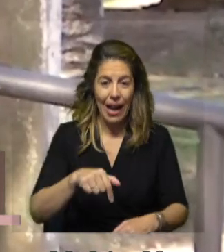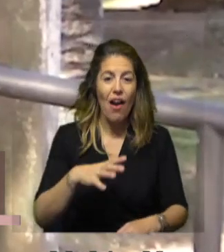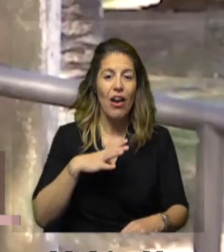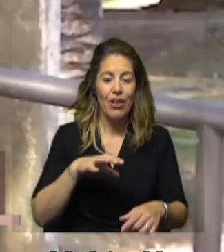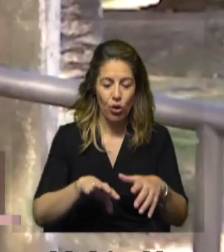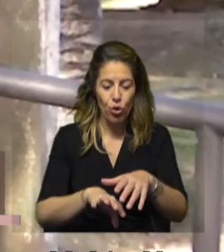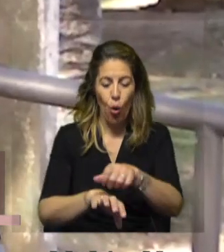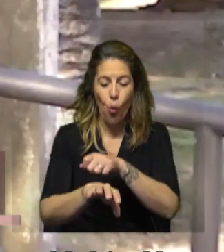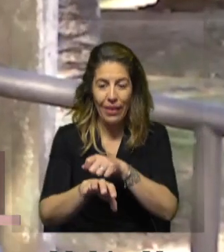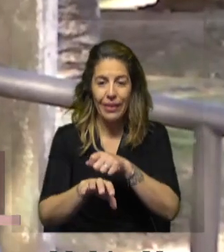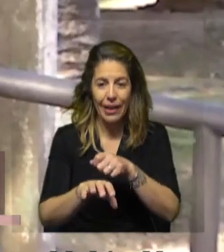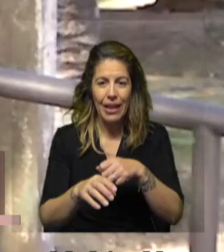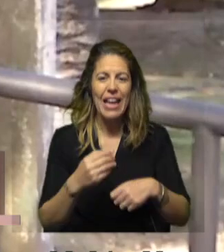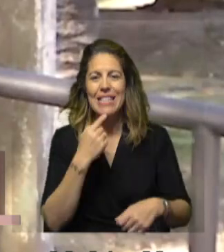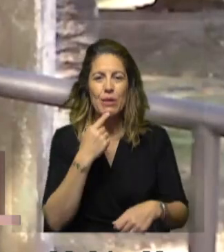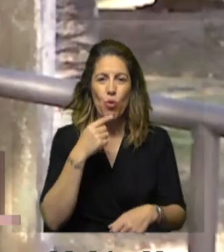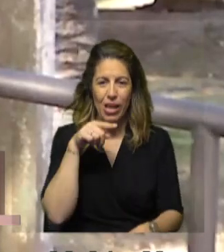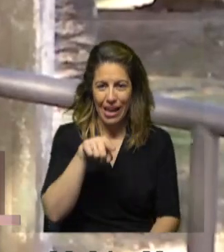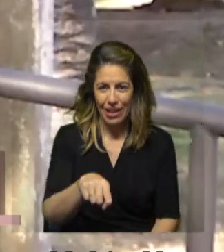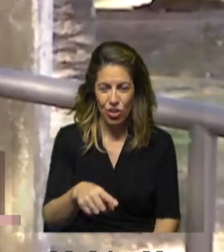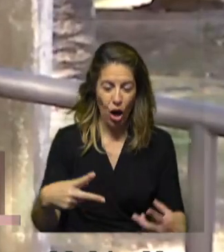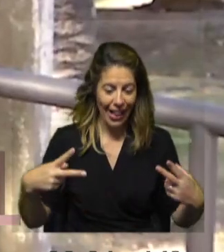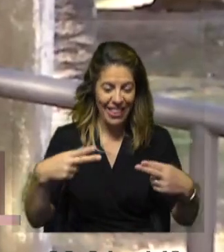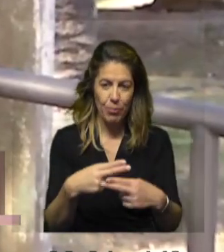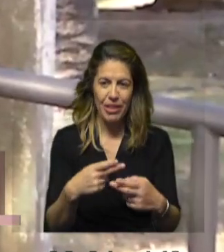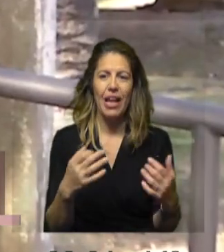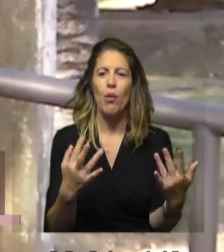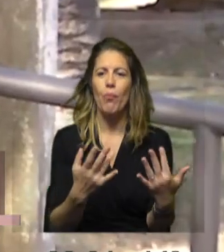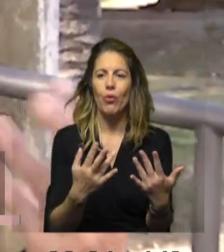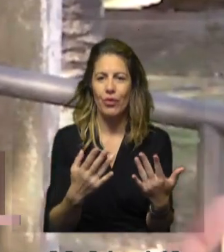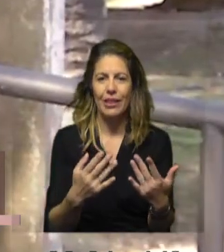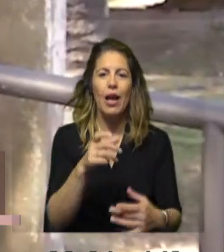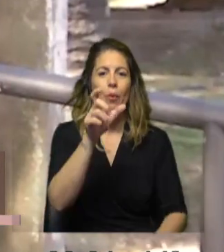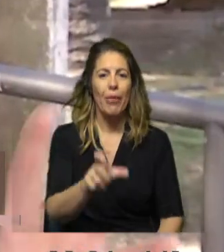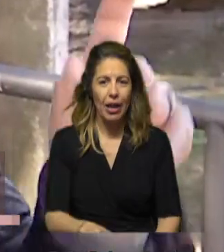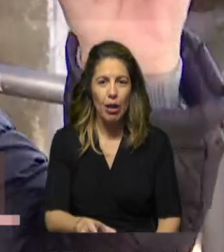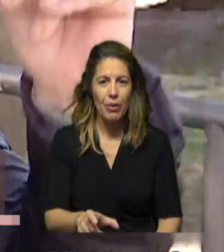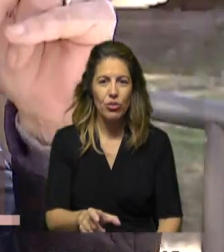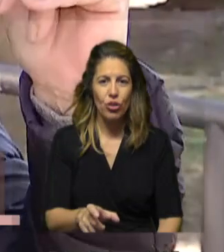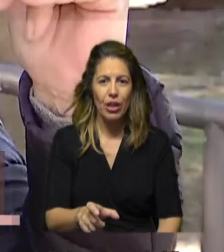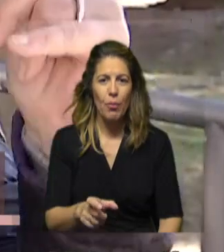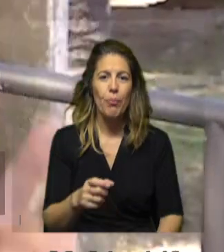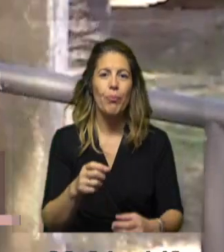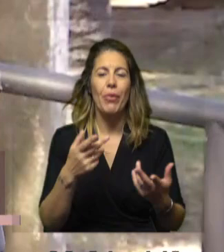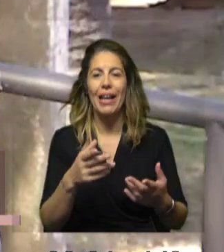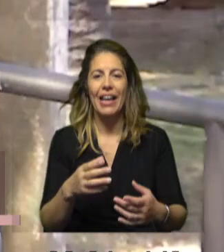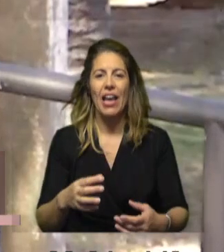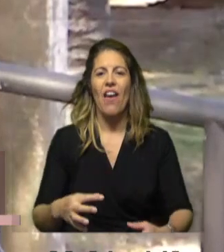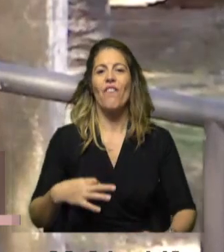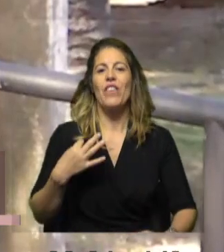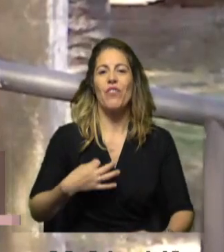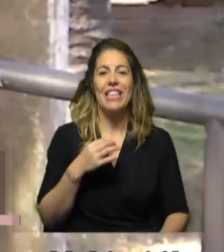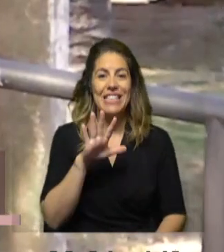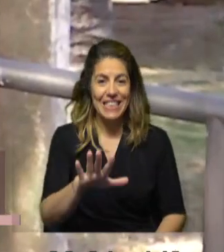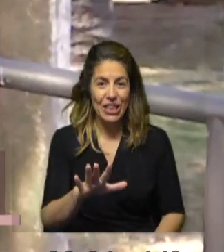que simulan eso, que limitan la movilidad para que la gente, por eso decimos viví 5 minutos con